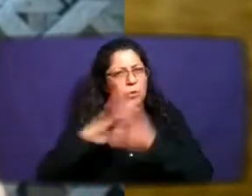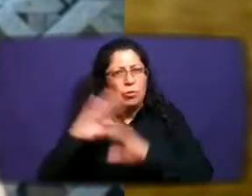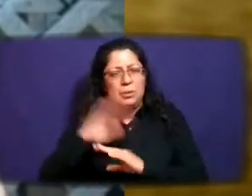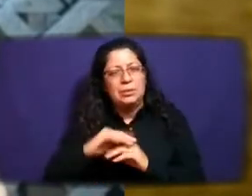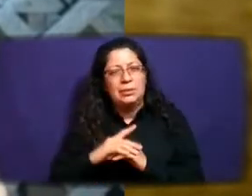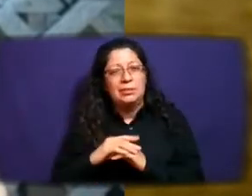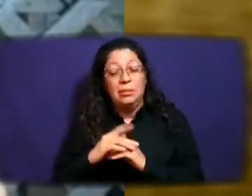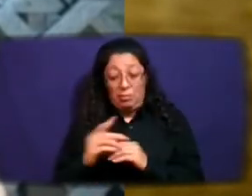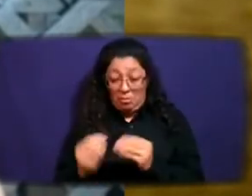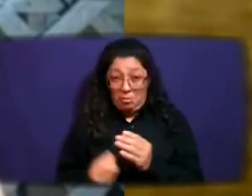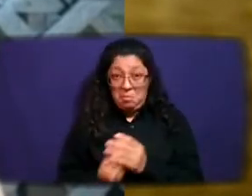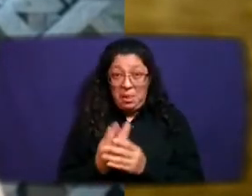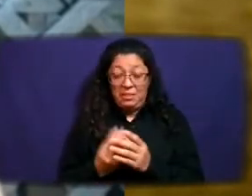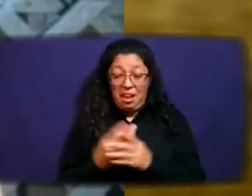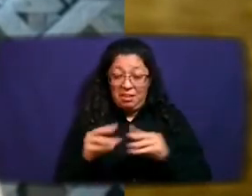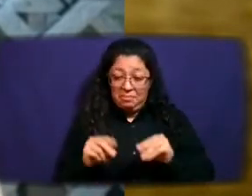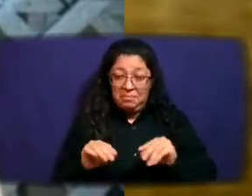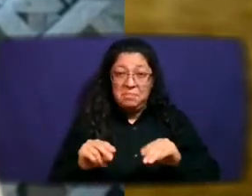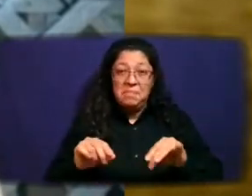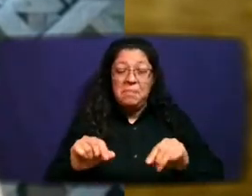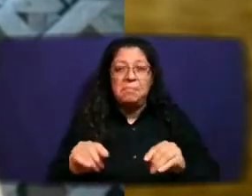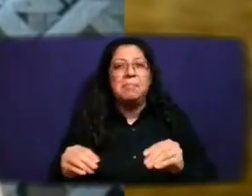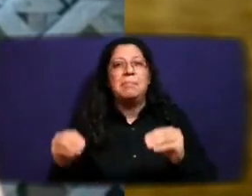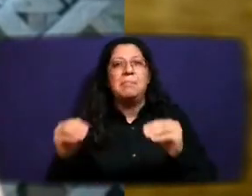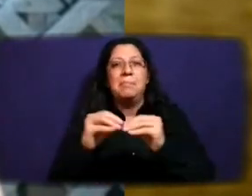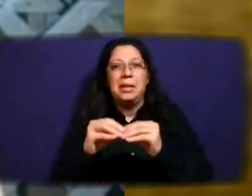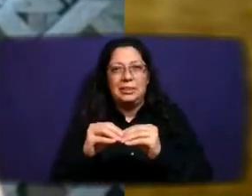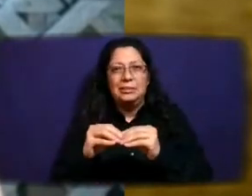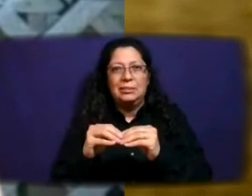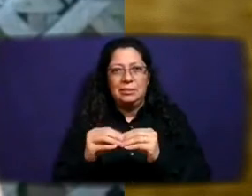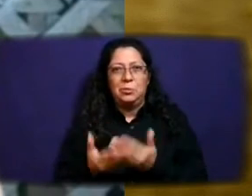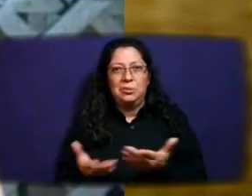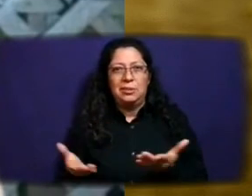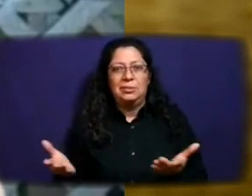Vamos a plantar más cosas.